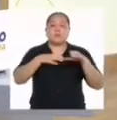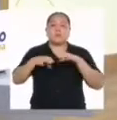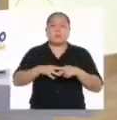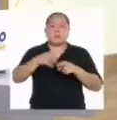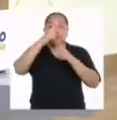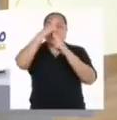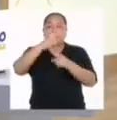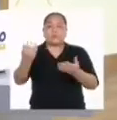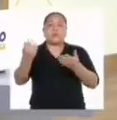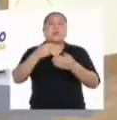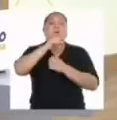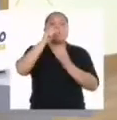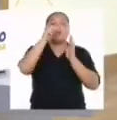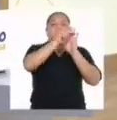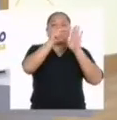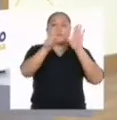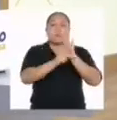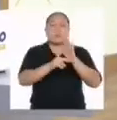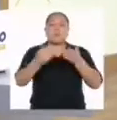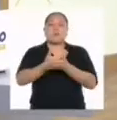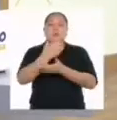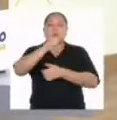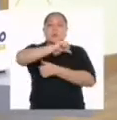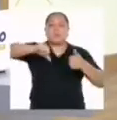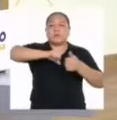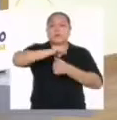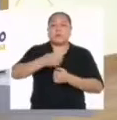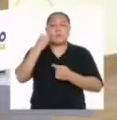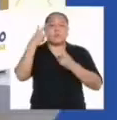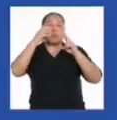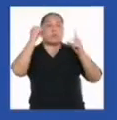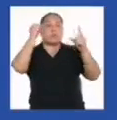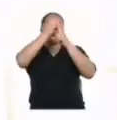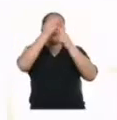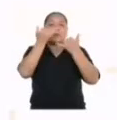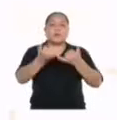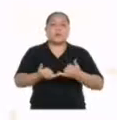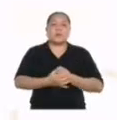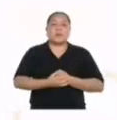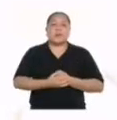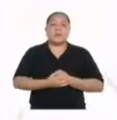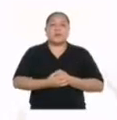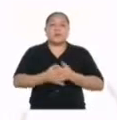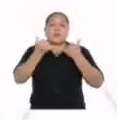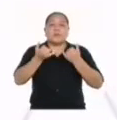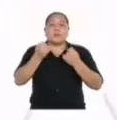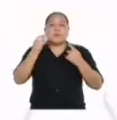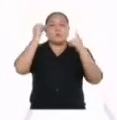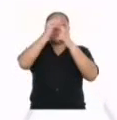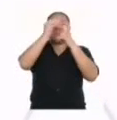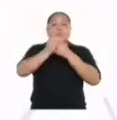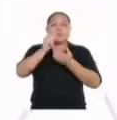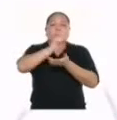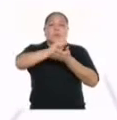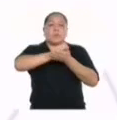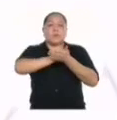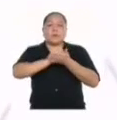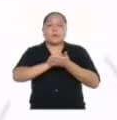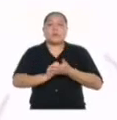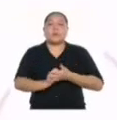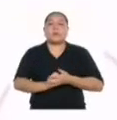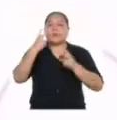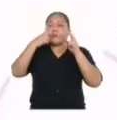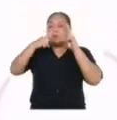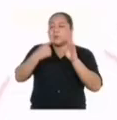las normas de la nueva convivencia social. Ahora veamos el reto de hoy, ¿te parece? El reto es escribir un reporte